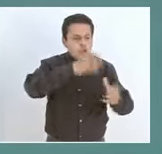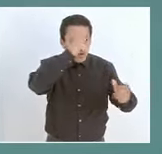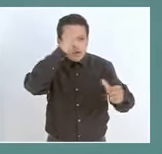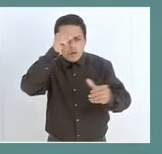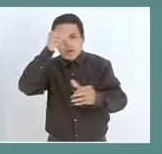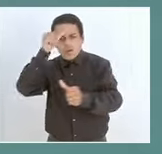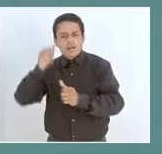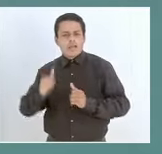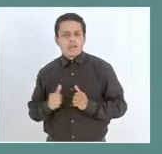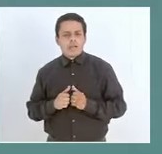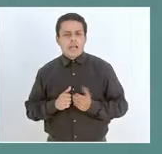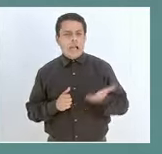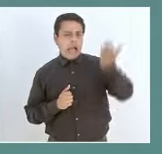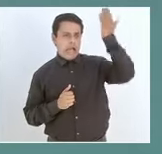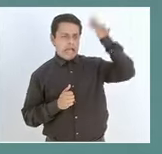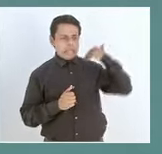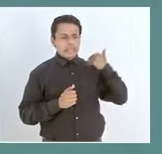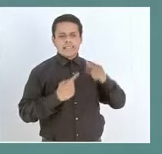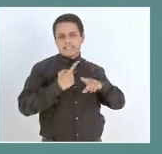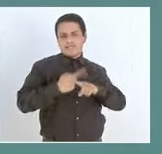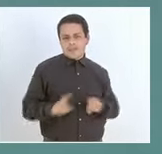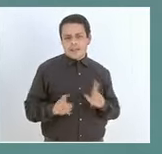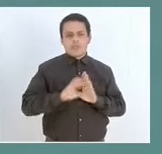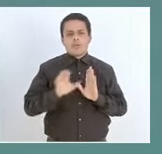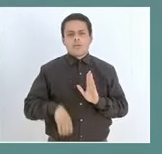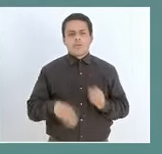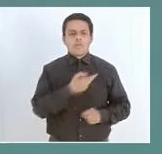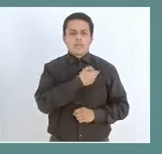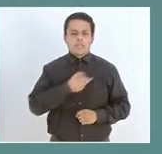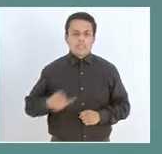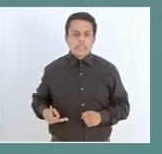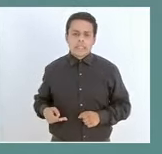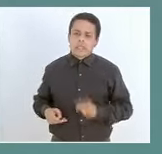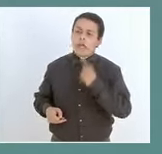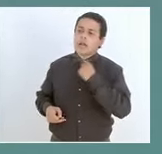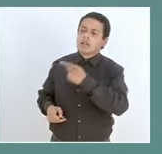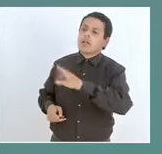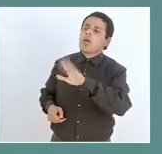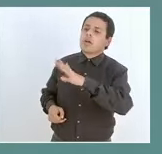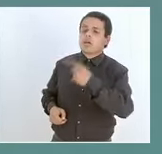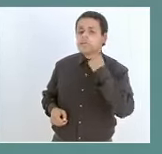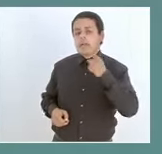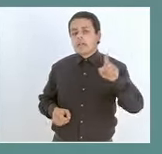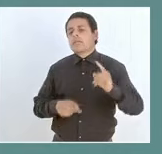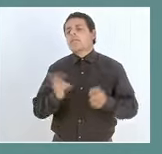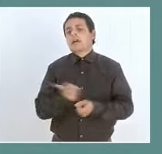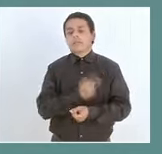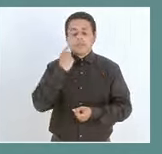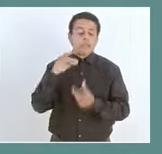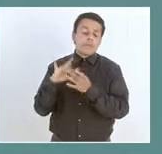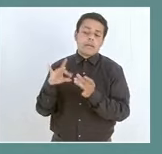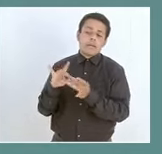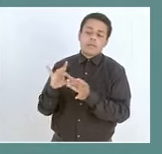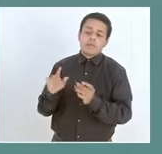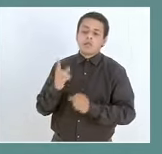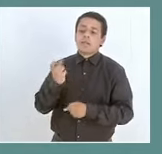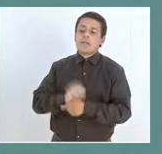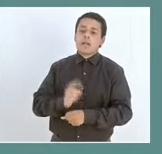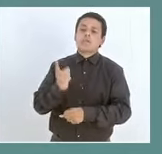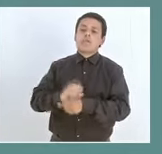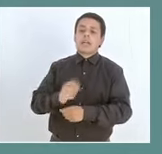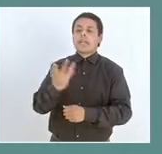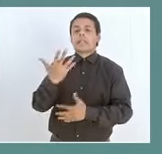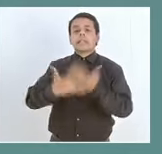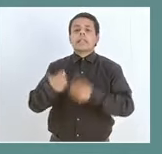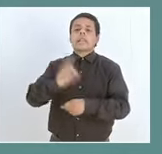No es el tiempo de antes en que al presidente se le informaba de lo que sucedía en el país cada semana, cada